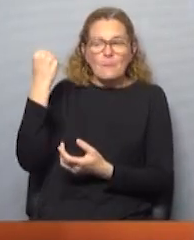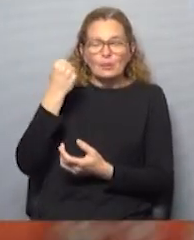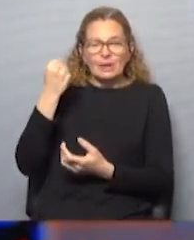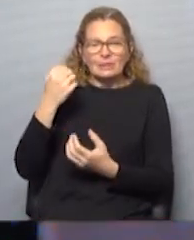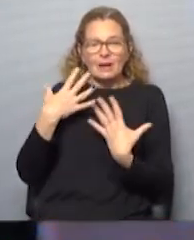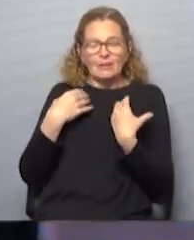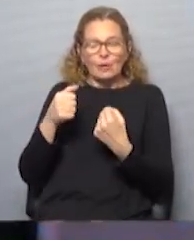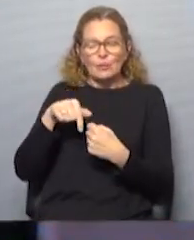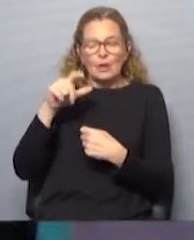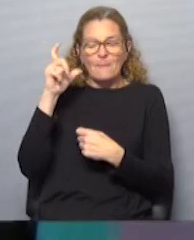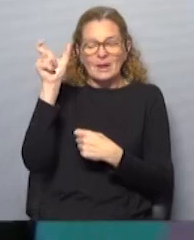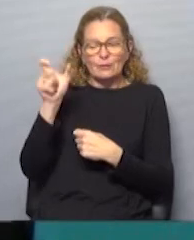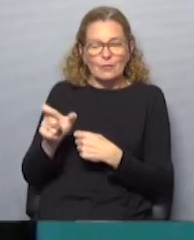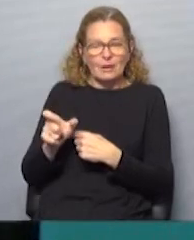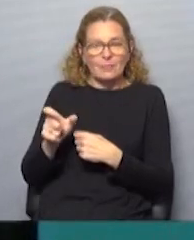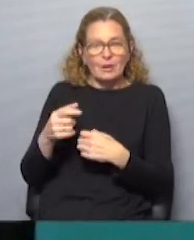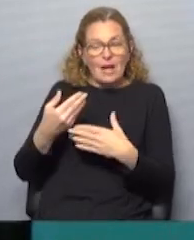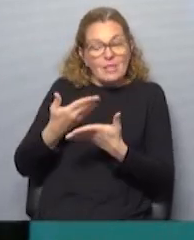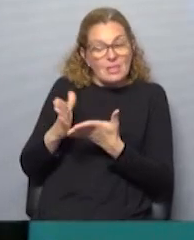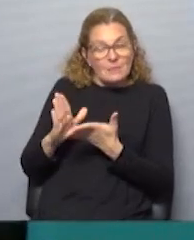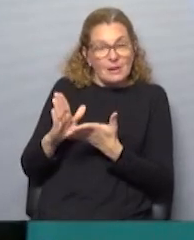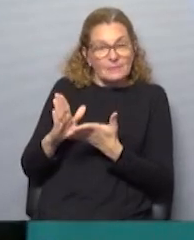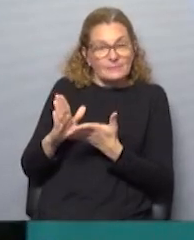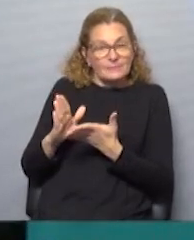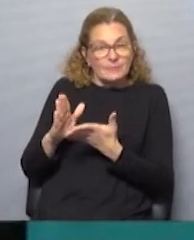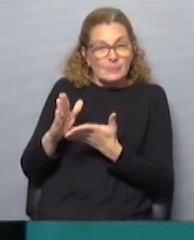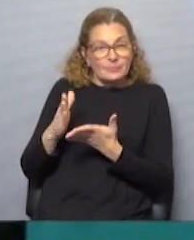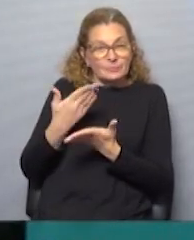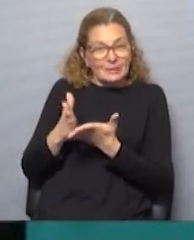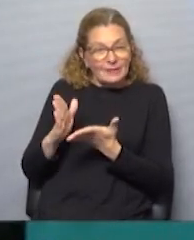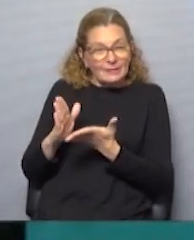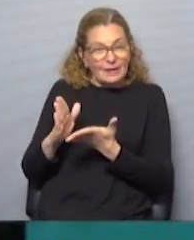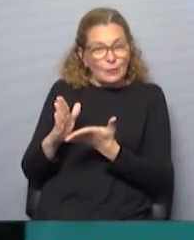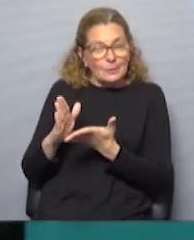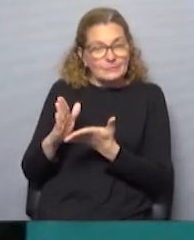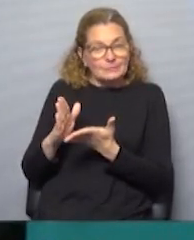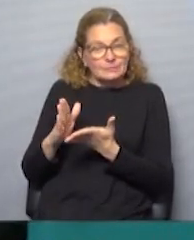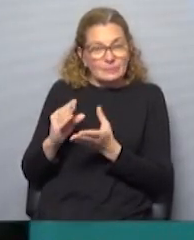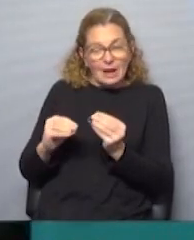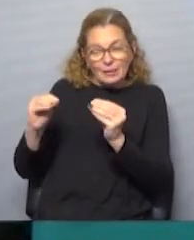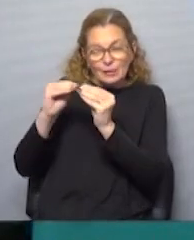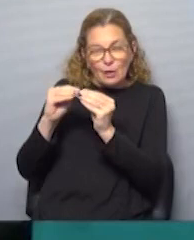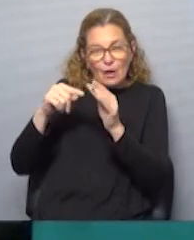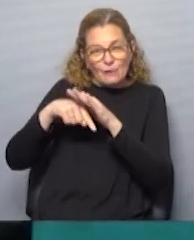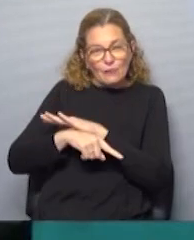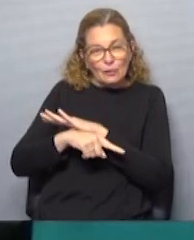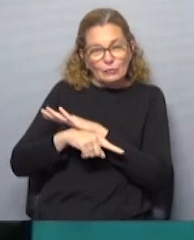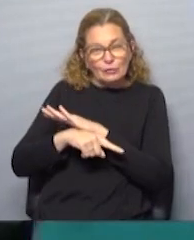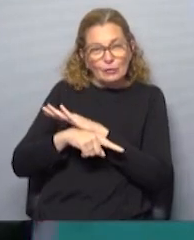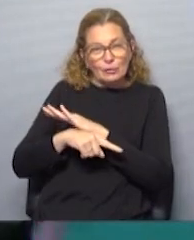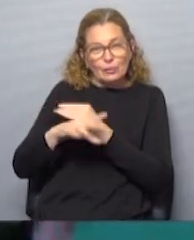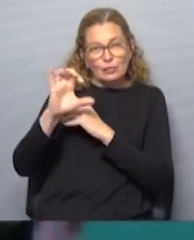gente pero además se retiró o sea de se derogó el adicional el fondo al